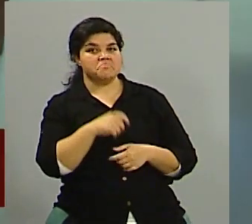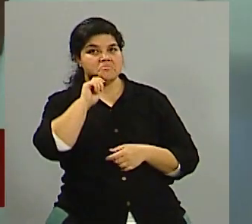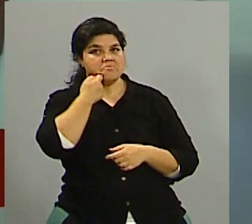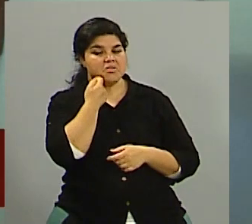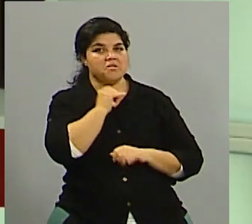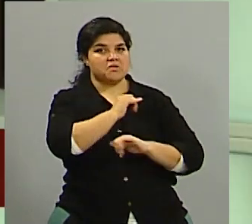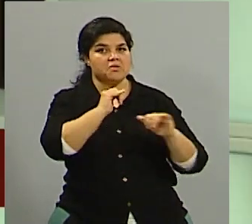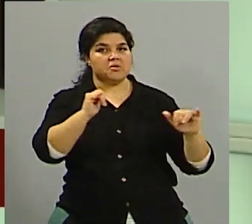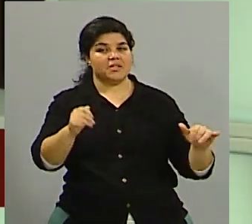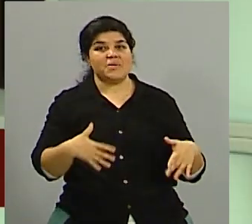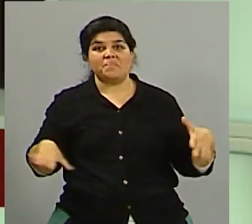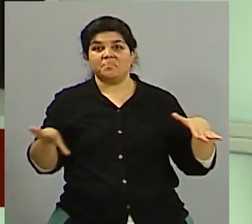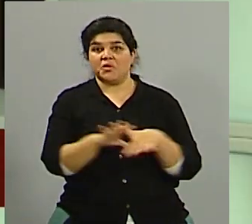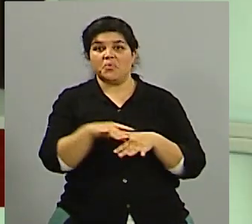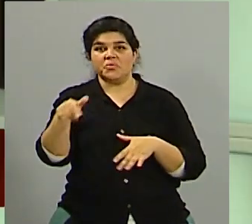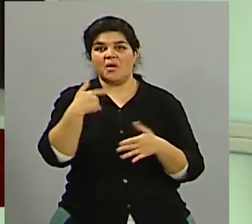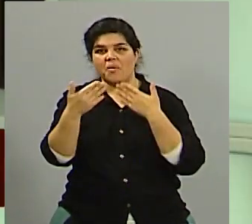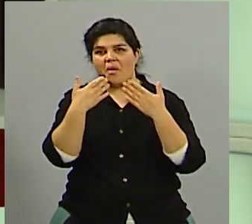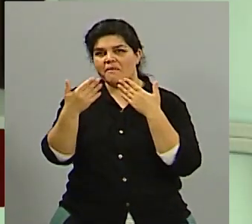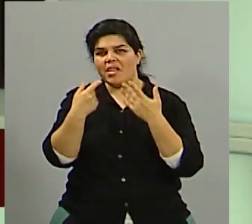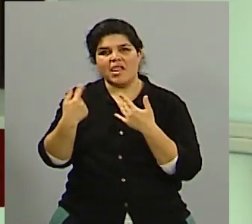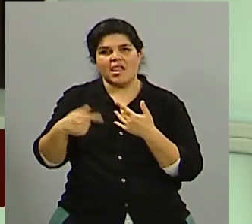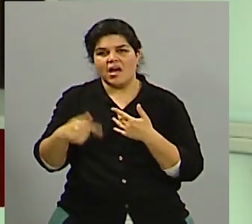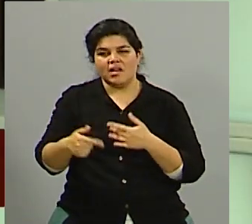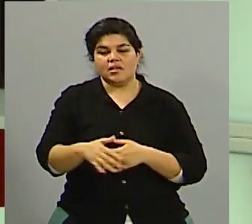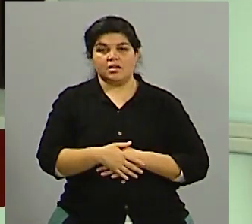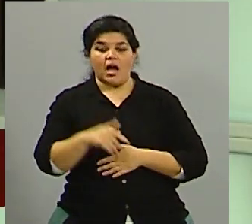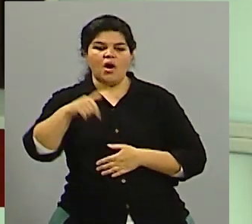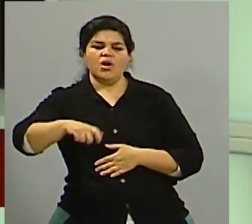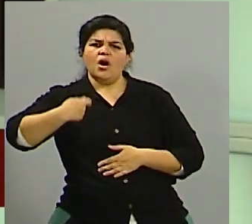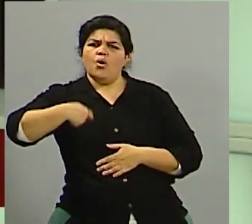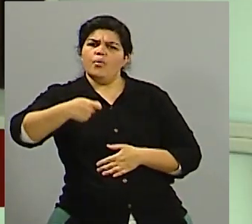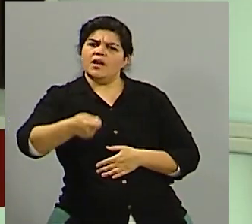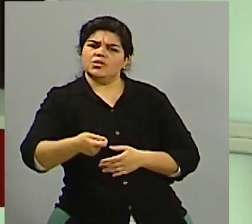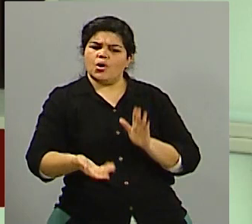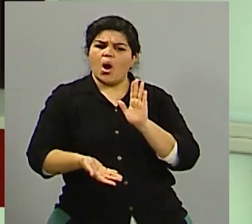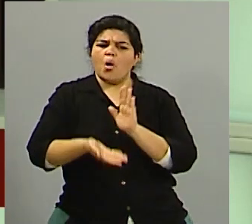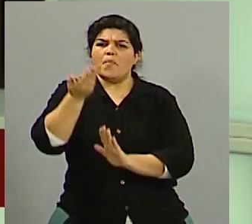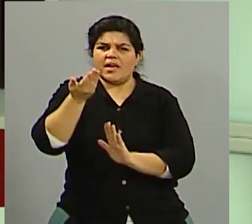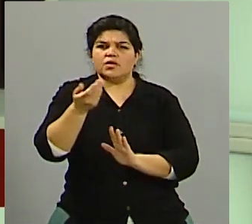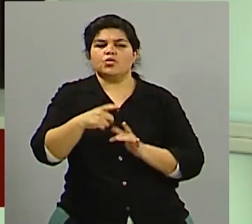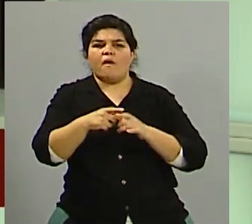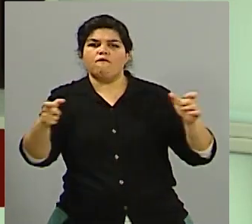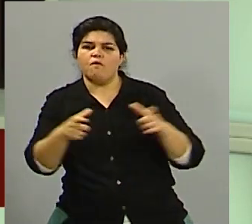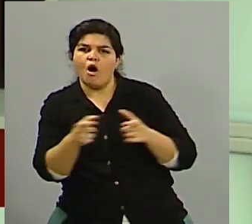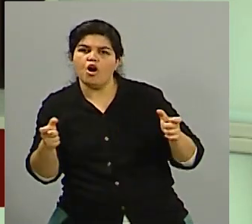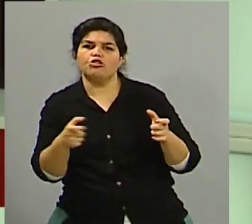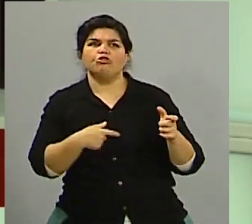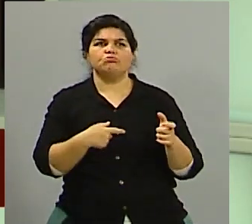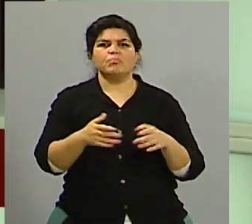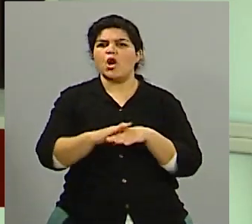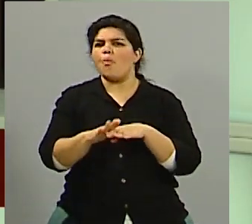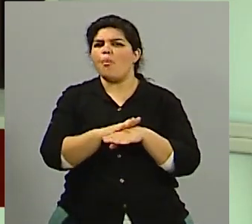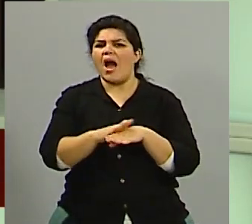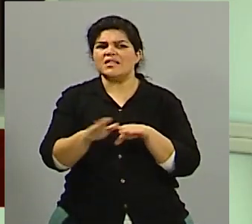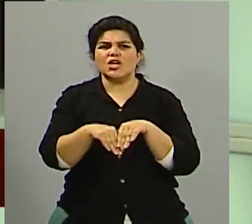quiero aprovechar para que hablemos un poco de cómo está hoy una jubilación. Se han ido dando aumentos, pero también bonos, y me parece que está bueno que repasemos cómo